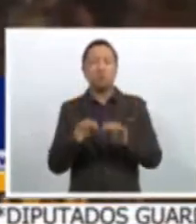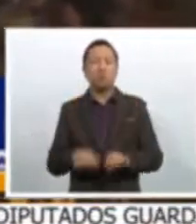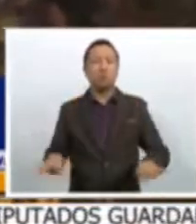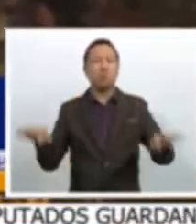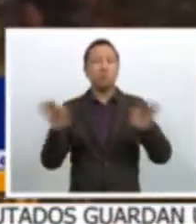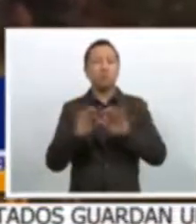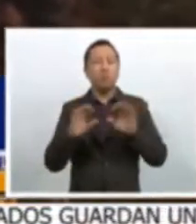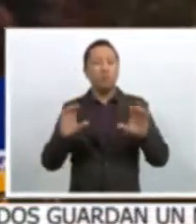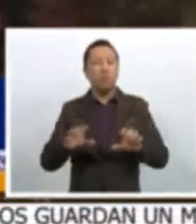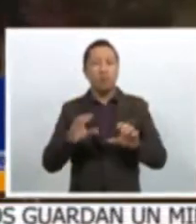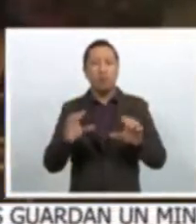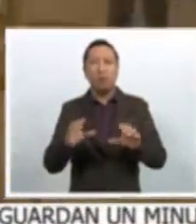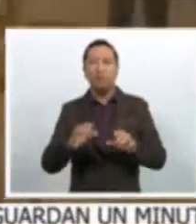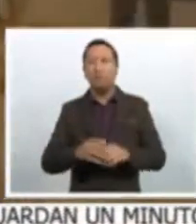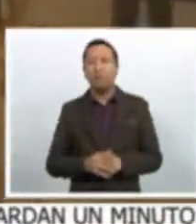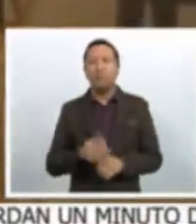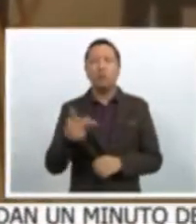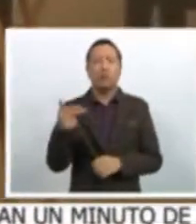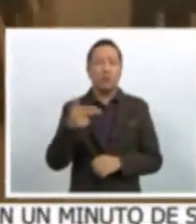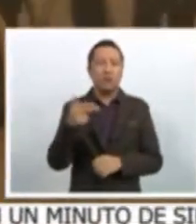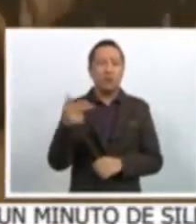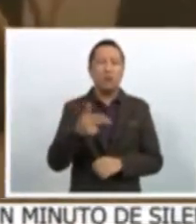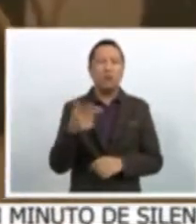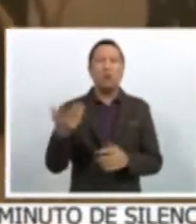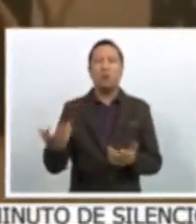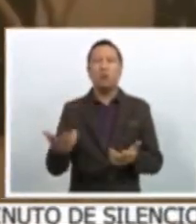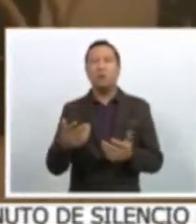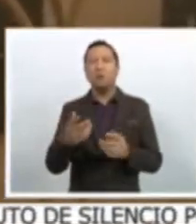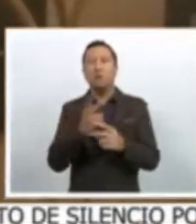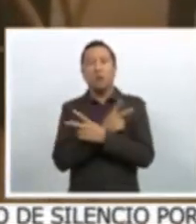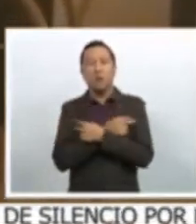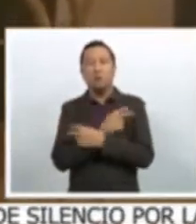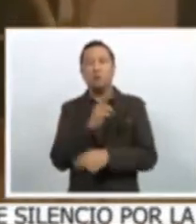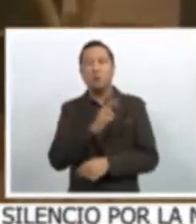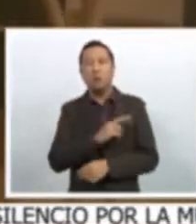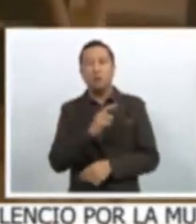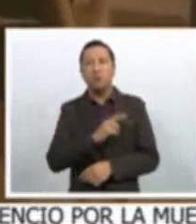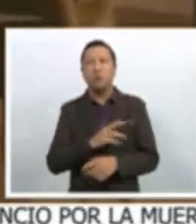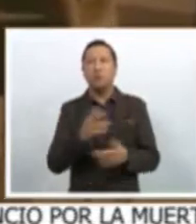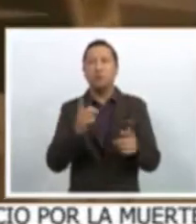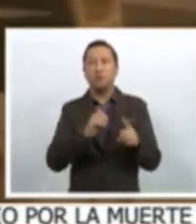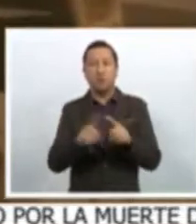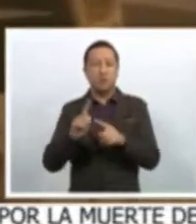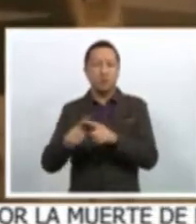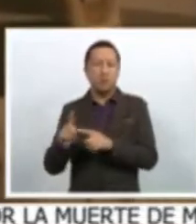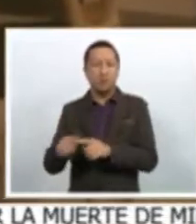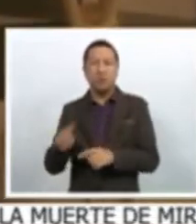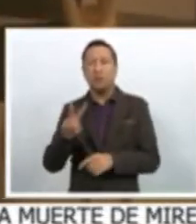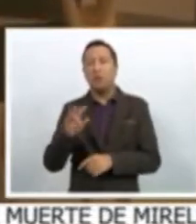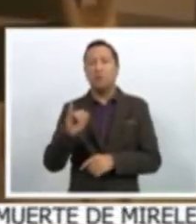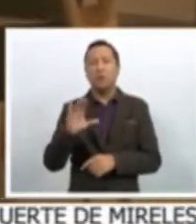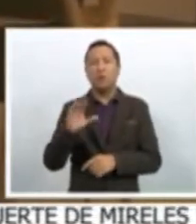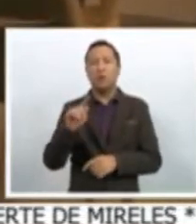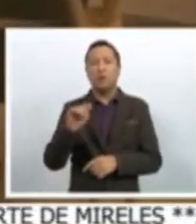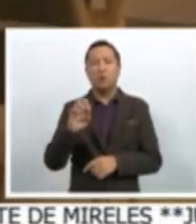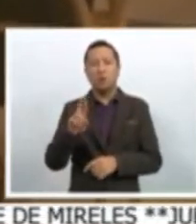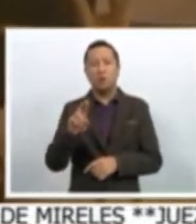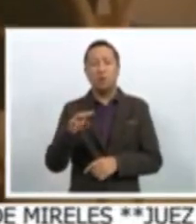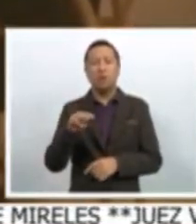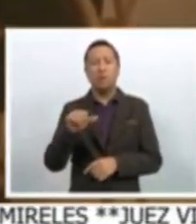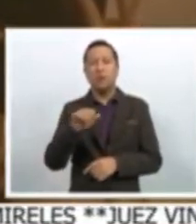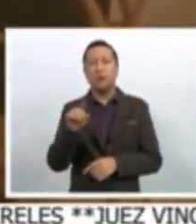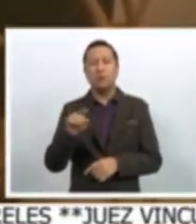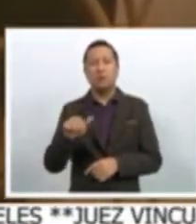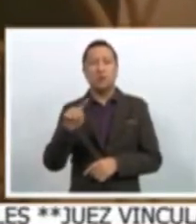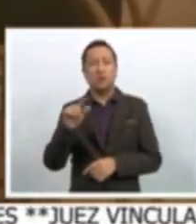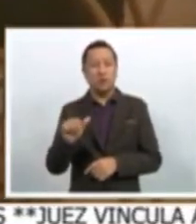reportan hoteleros y plataformas de rentas vacacionales, destacó el presidente municipal Víctor Masta. El alcalde explicó que con